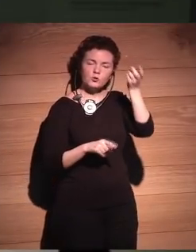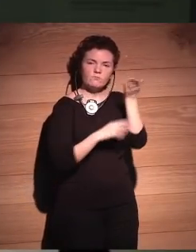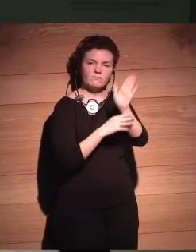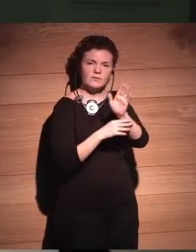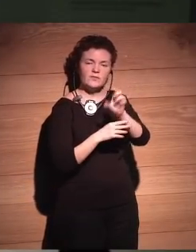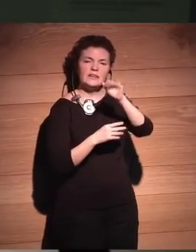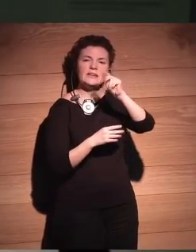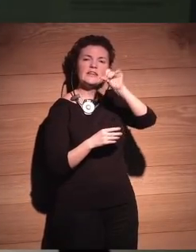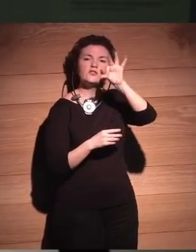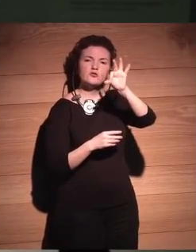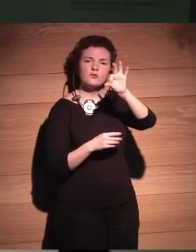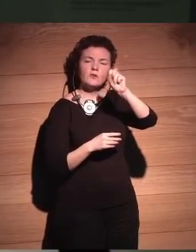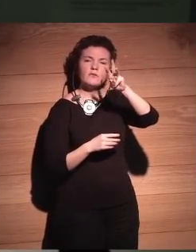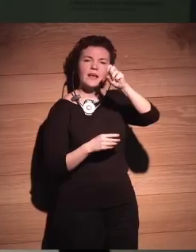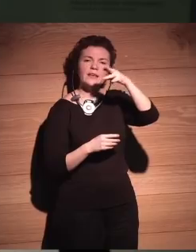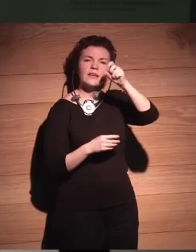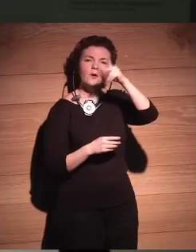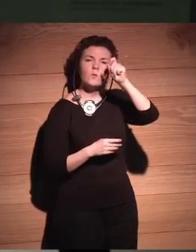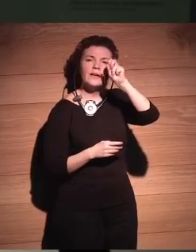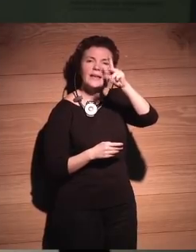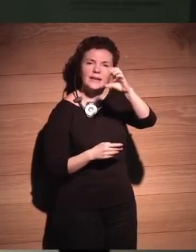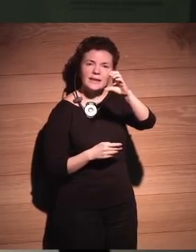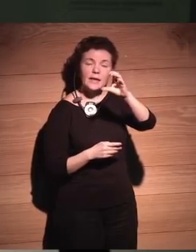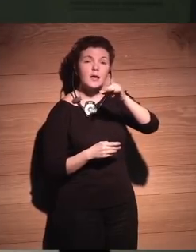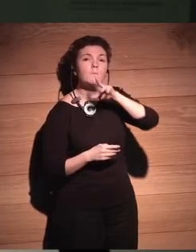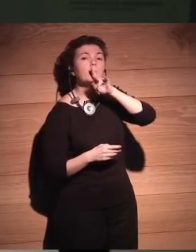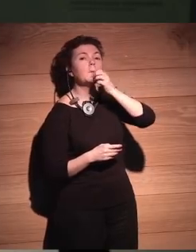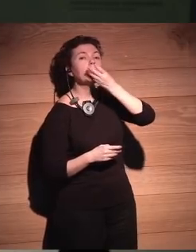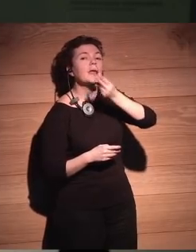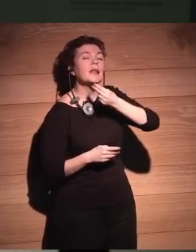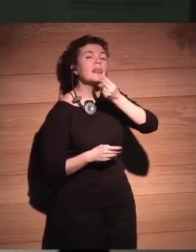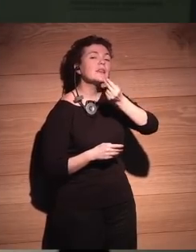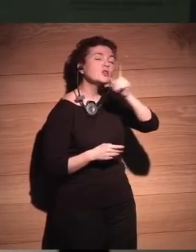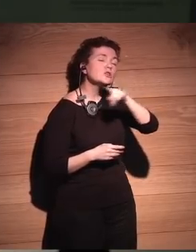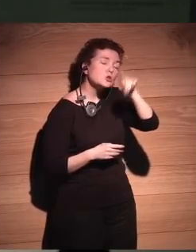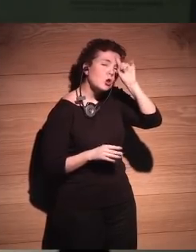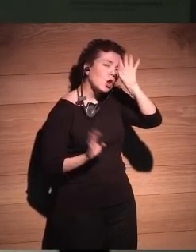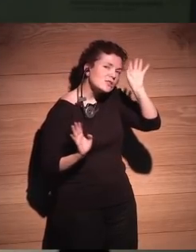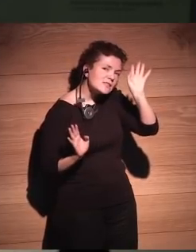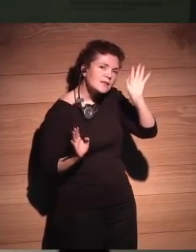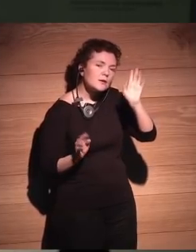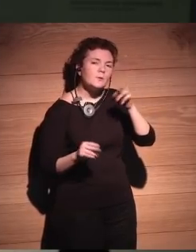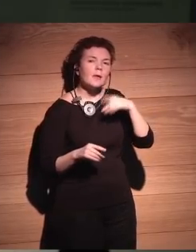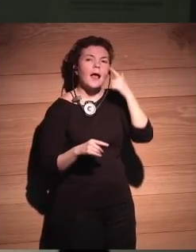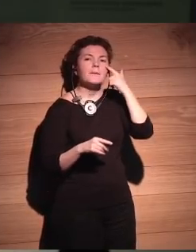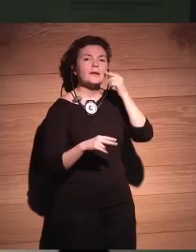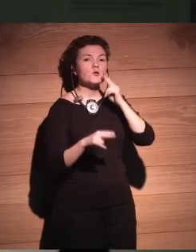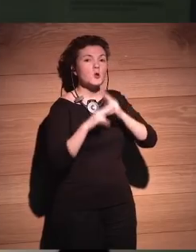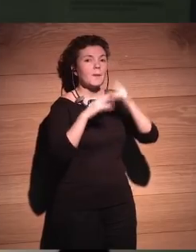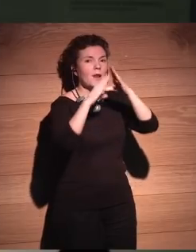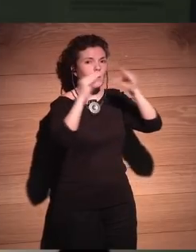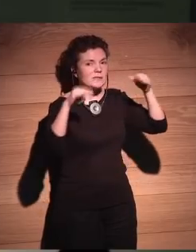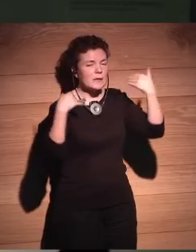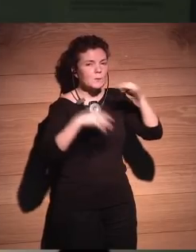que es Christoph Bankiewicz. No sé si lo he pronunciado bien, siempre. Bueno, esperemos el nombre de la universidad, porque es